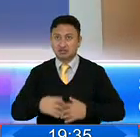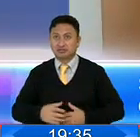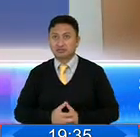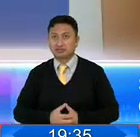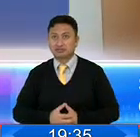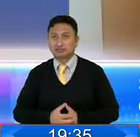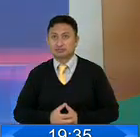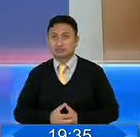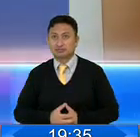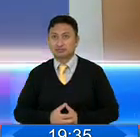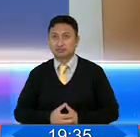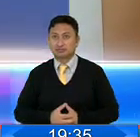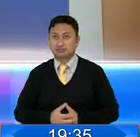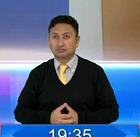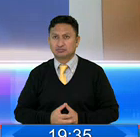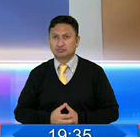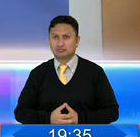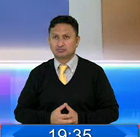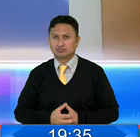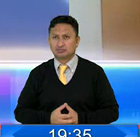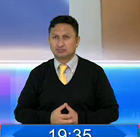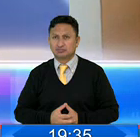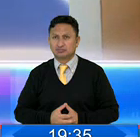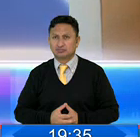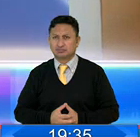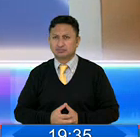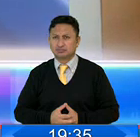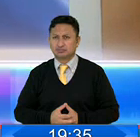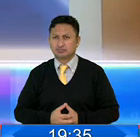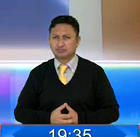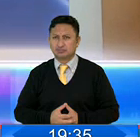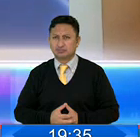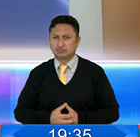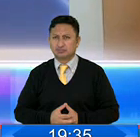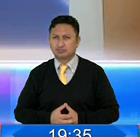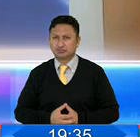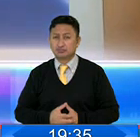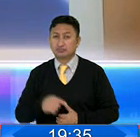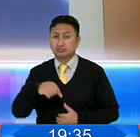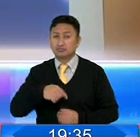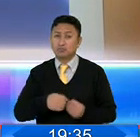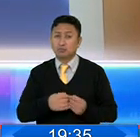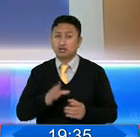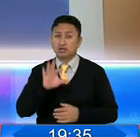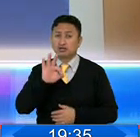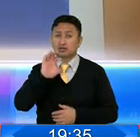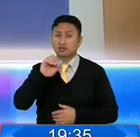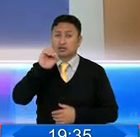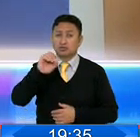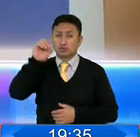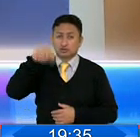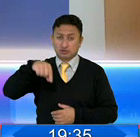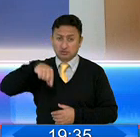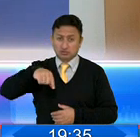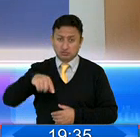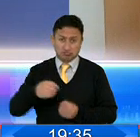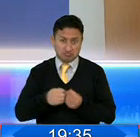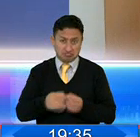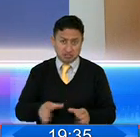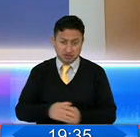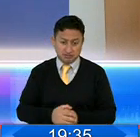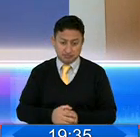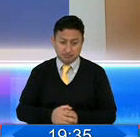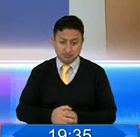la situación nuestra es más o menos un 10%. Hemos perdido un 90% de ocupación. Entonces, esto es